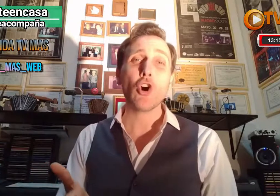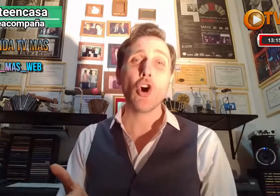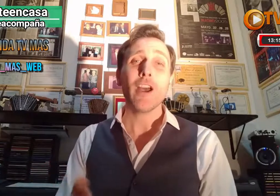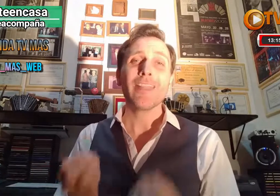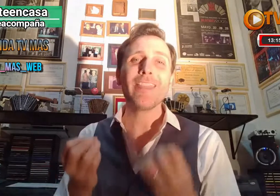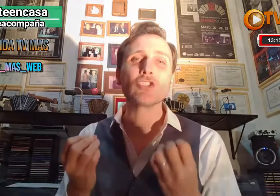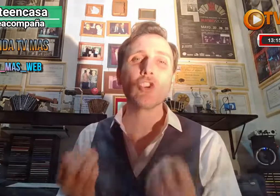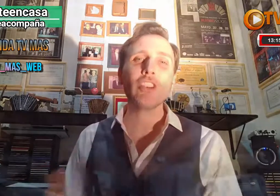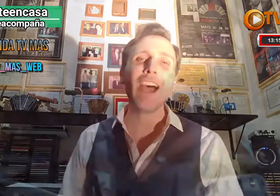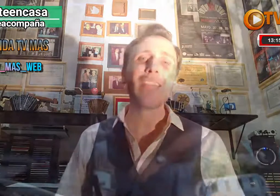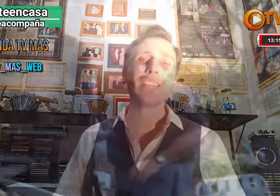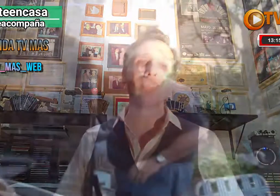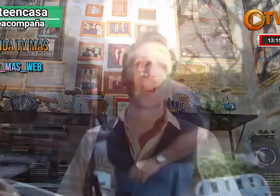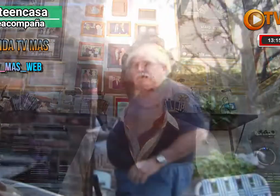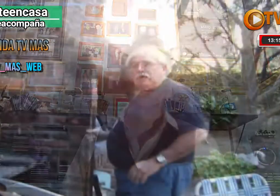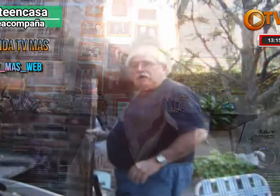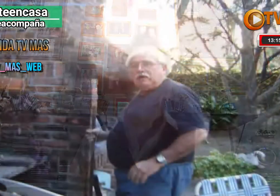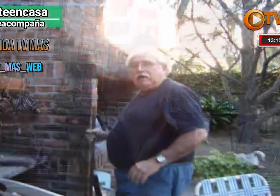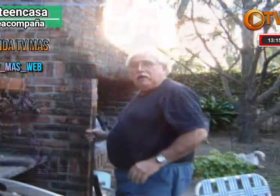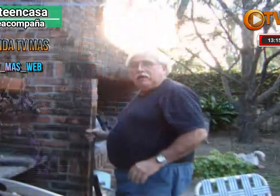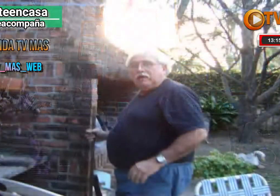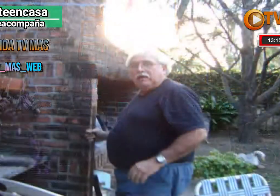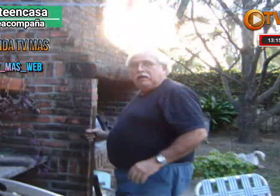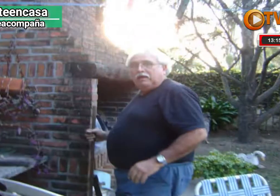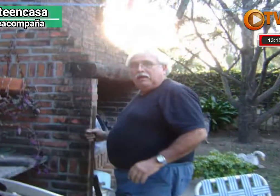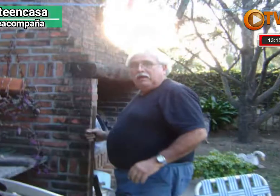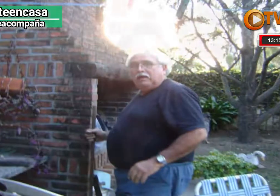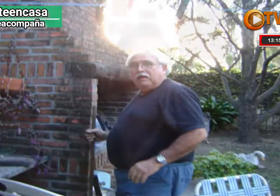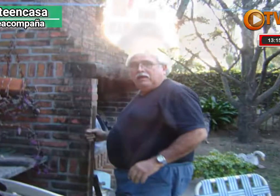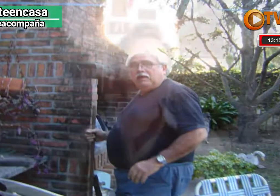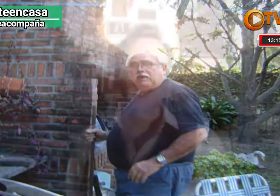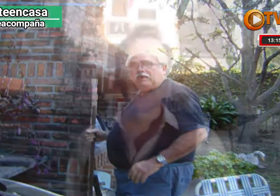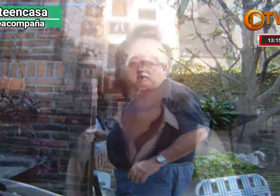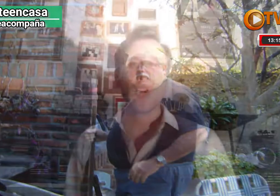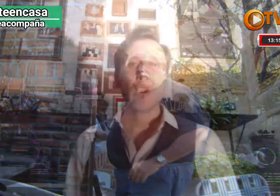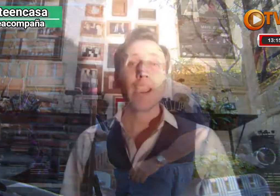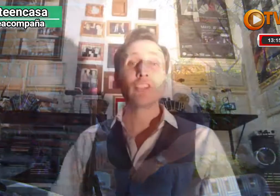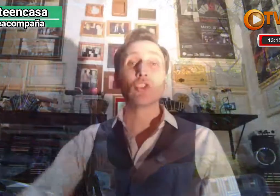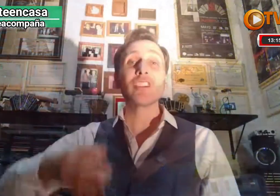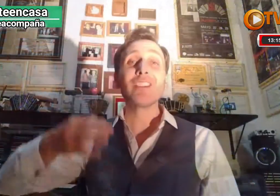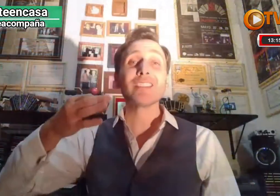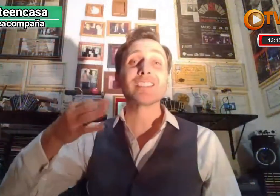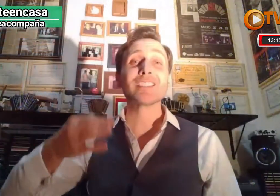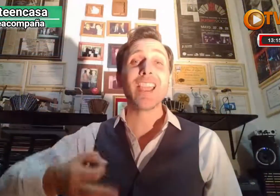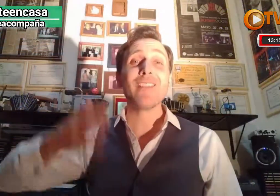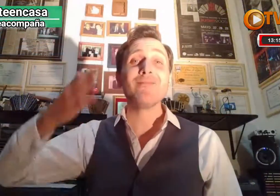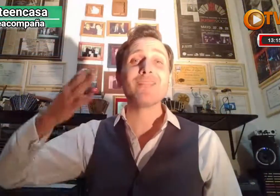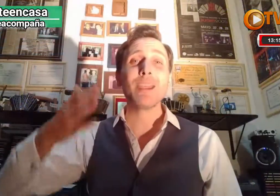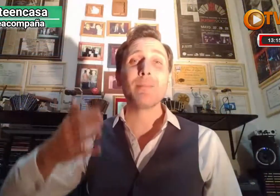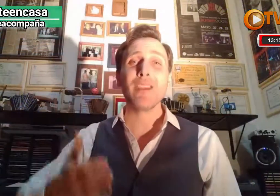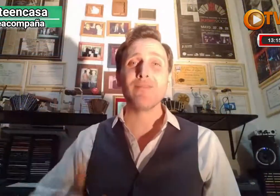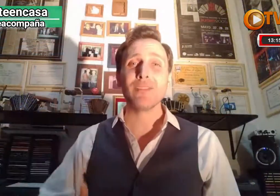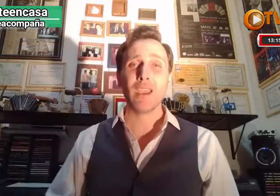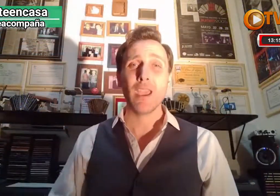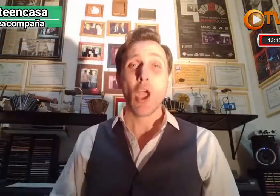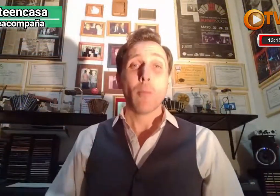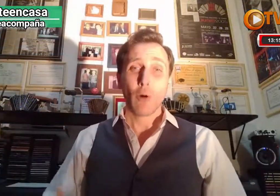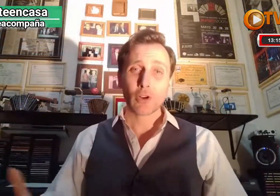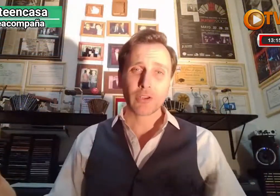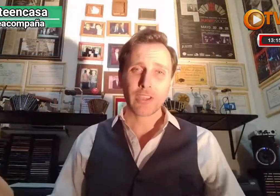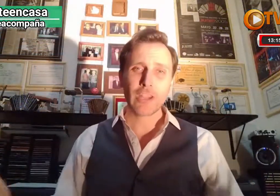al viejo, de eso nadie se acordó. Por eso yo voy a hacerlo, eso sí,